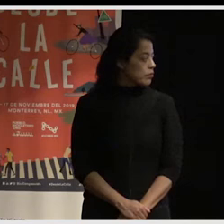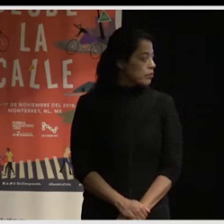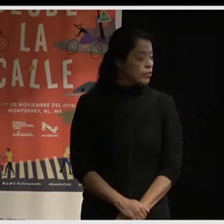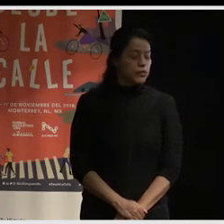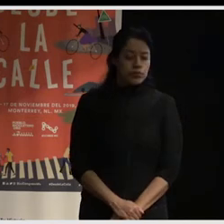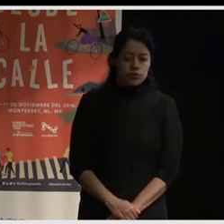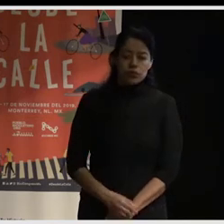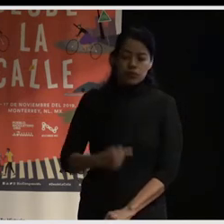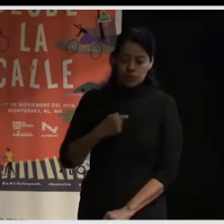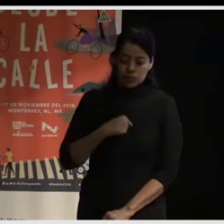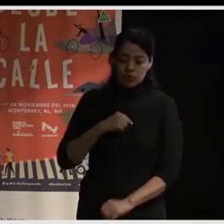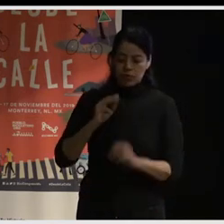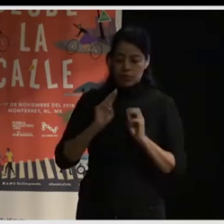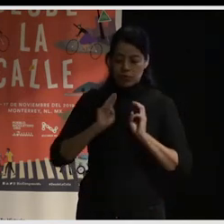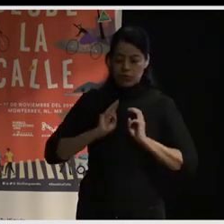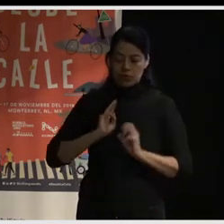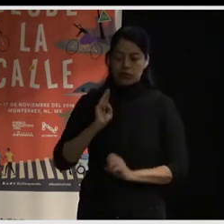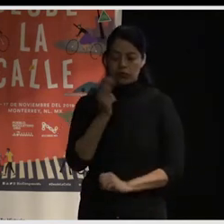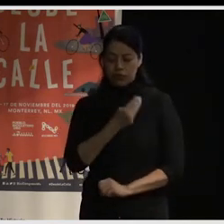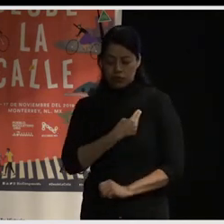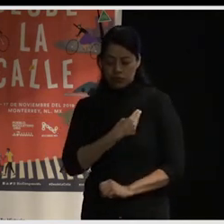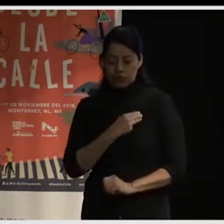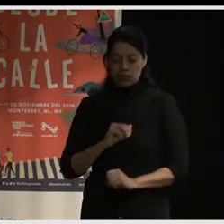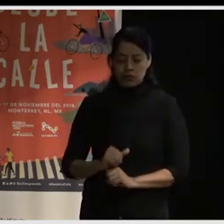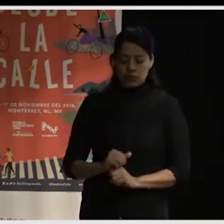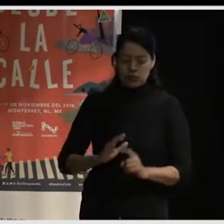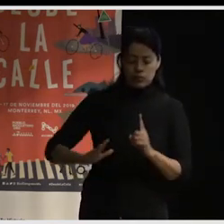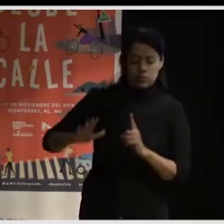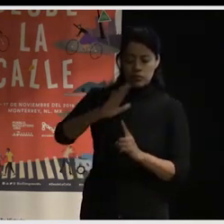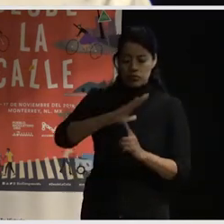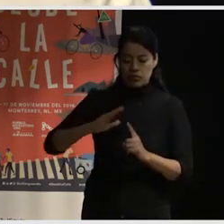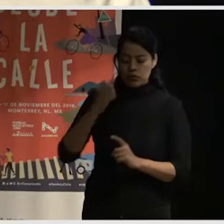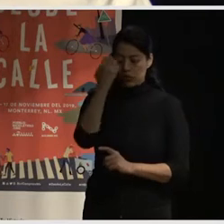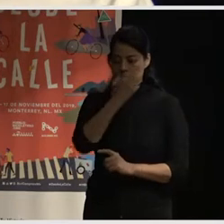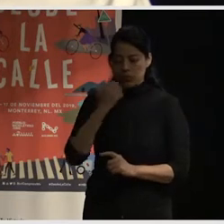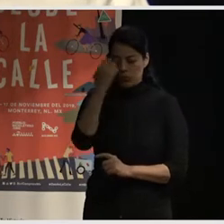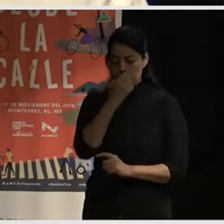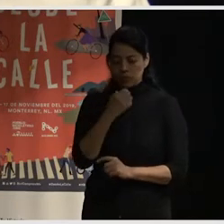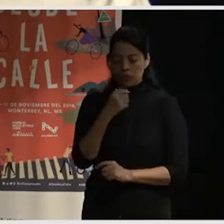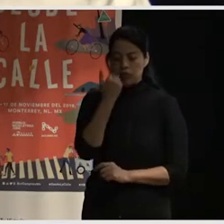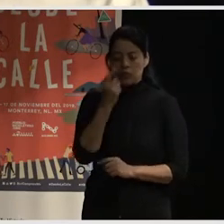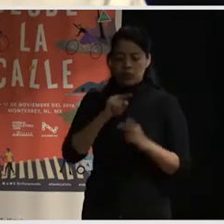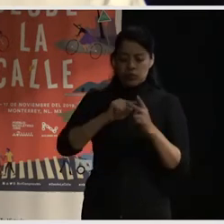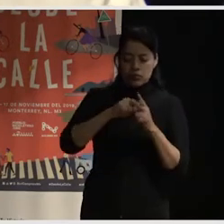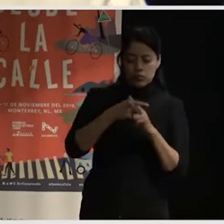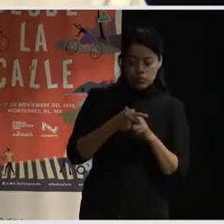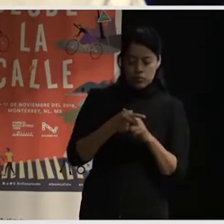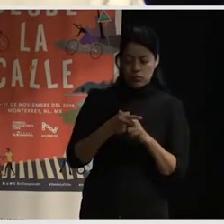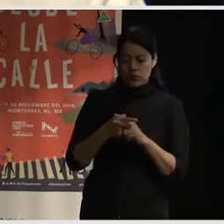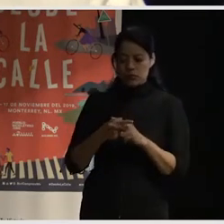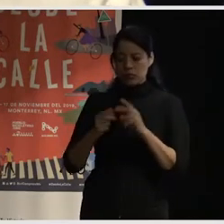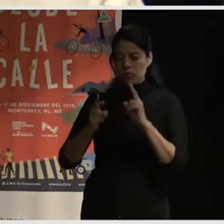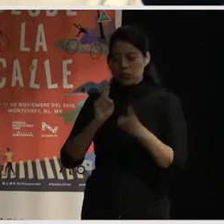bueno yo soy miembro de gracias del comité ecológico interescolar quiero comenzar platicando un poquito